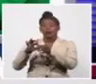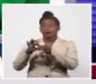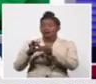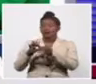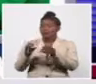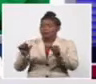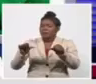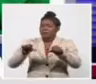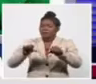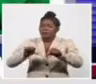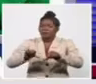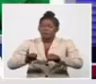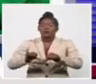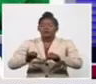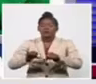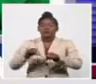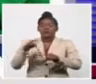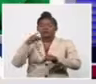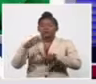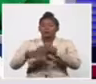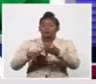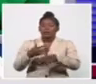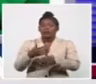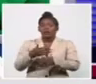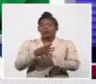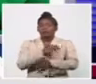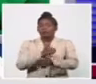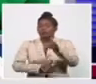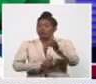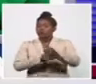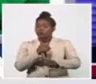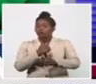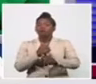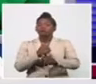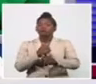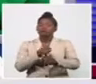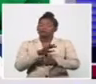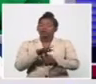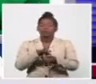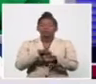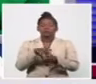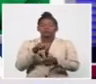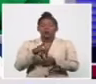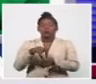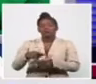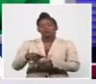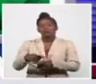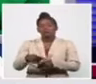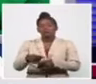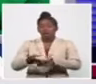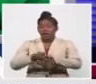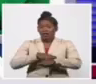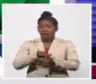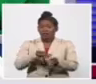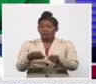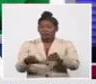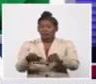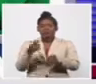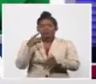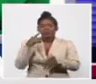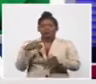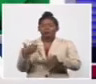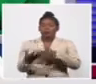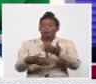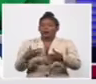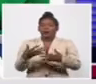del cuadro clínico que presentaba, ya en los últimos días presentó un cuadro